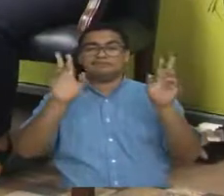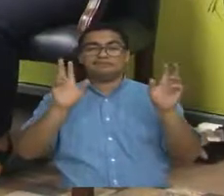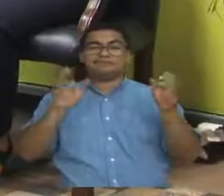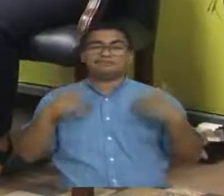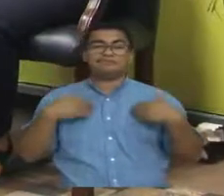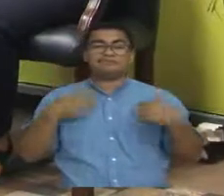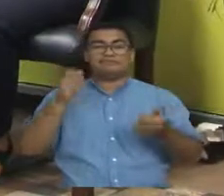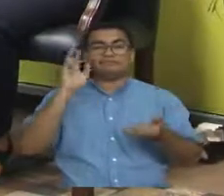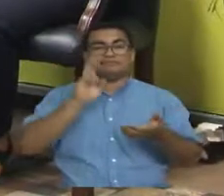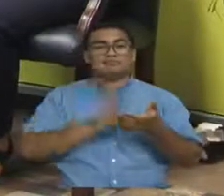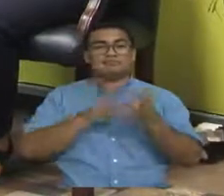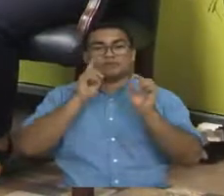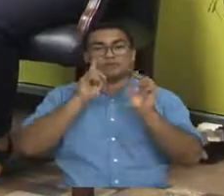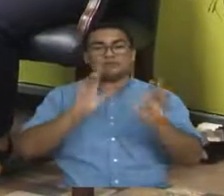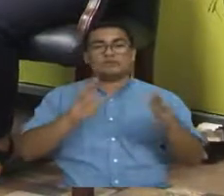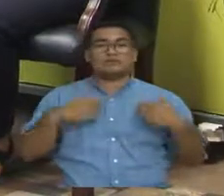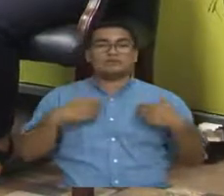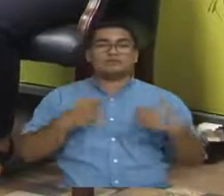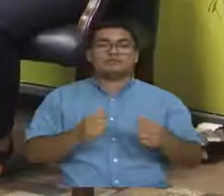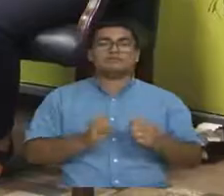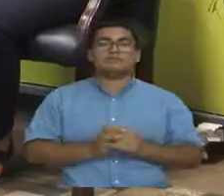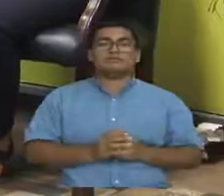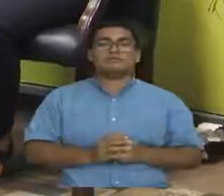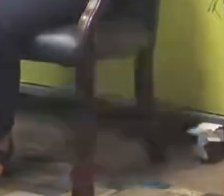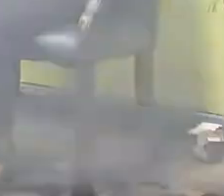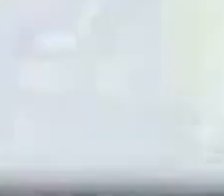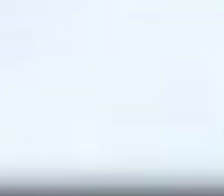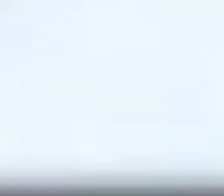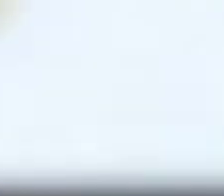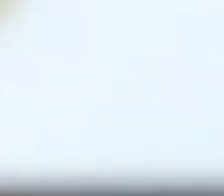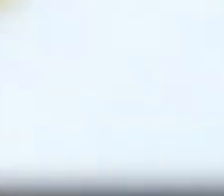recuerde que prevenir también en salud